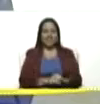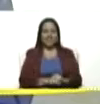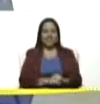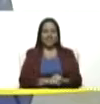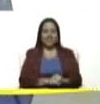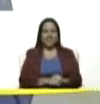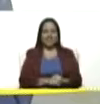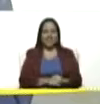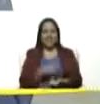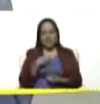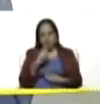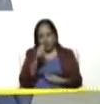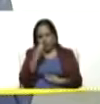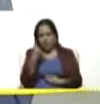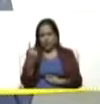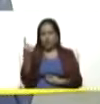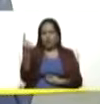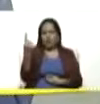Yo me comí uno.